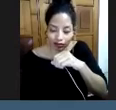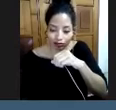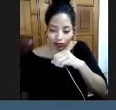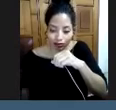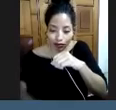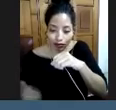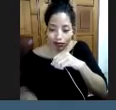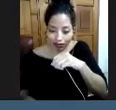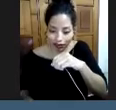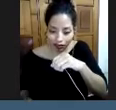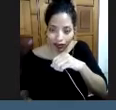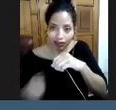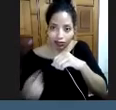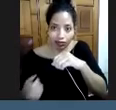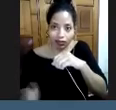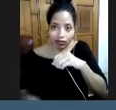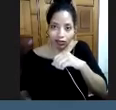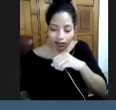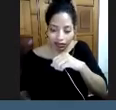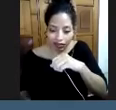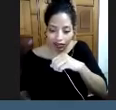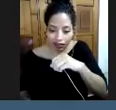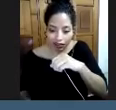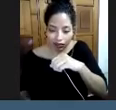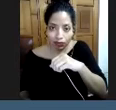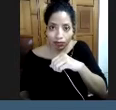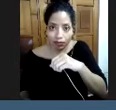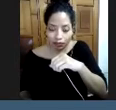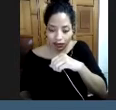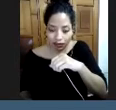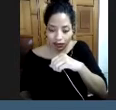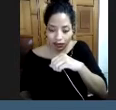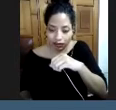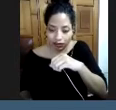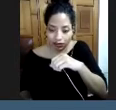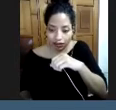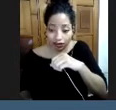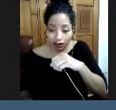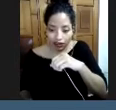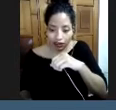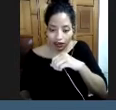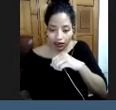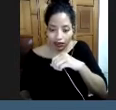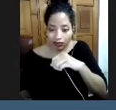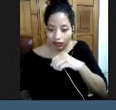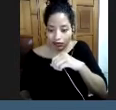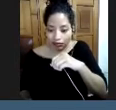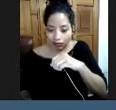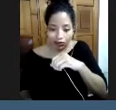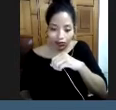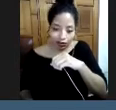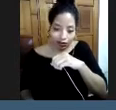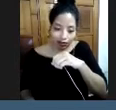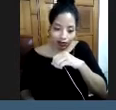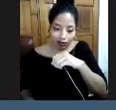valiosas sus apreciaciones que surgen justamente desde su propia experiencia, ¿no? Pues